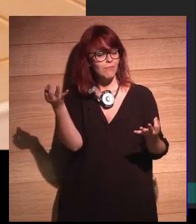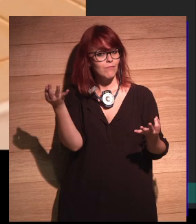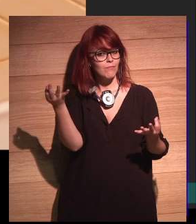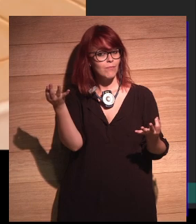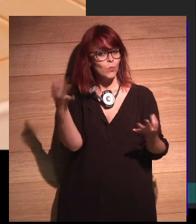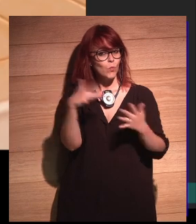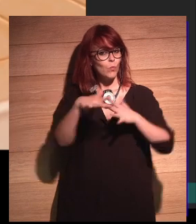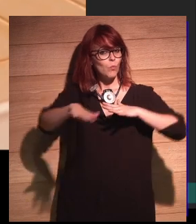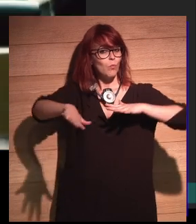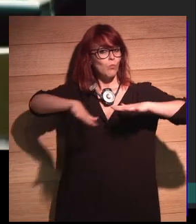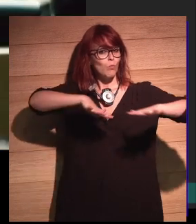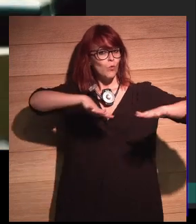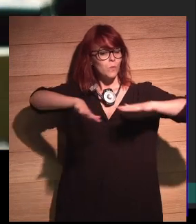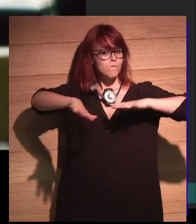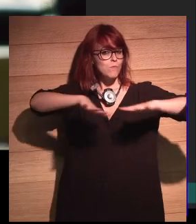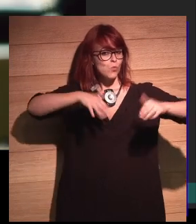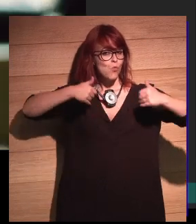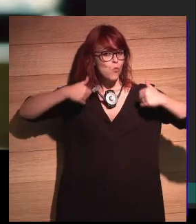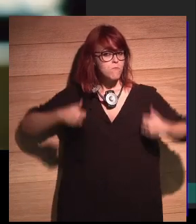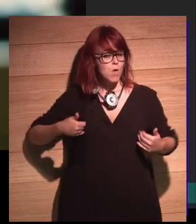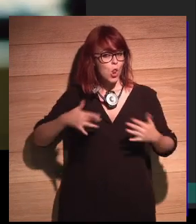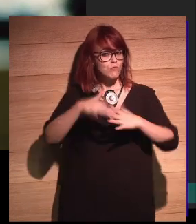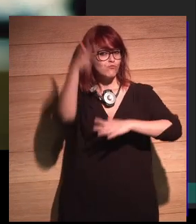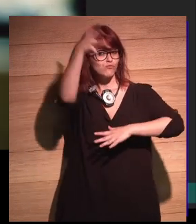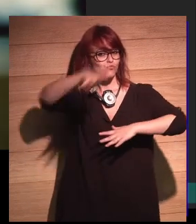Un movimiento humano en la sombra del caos,